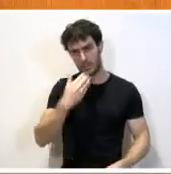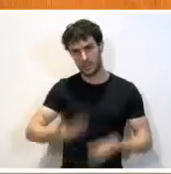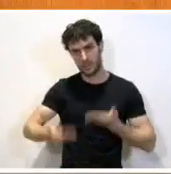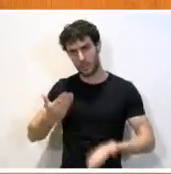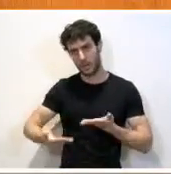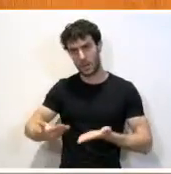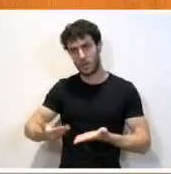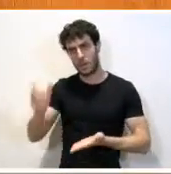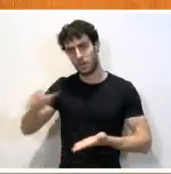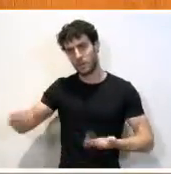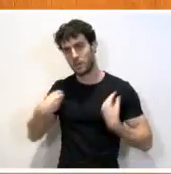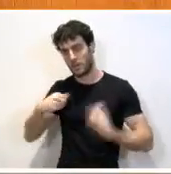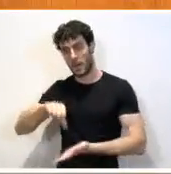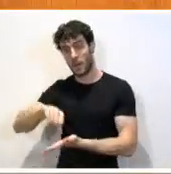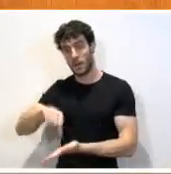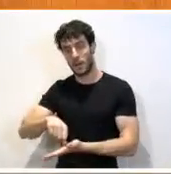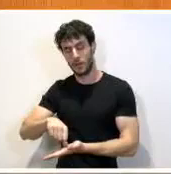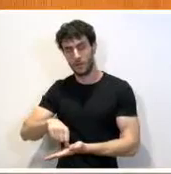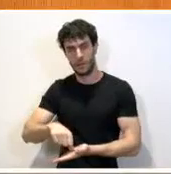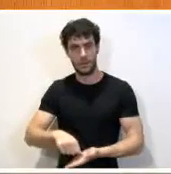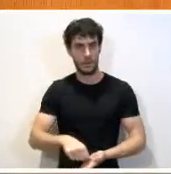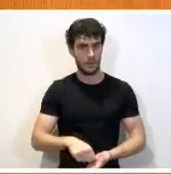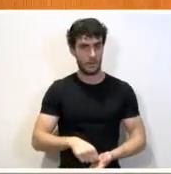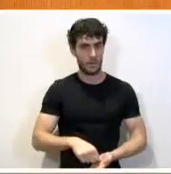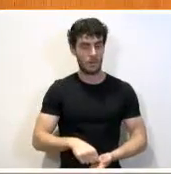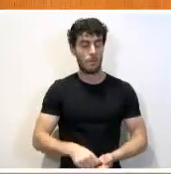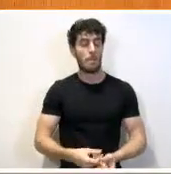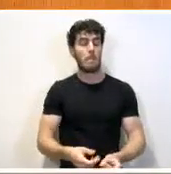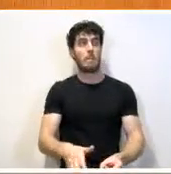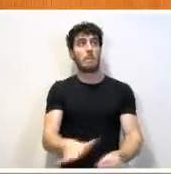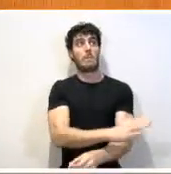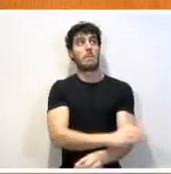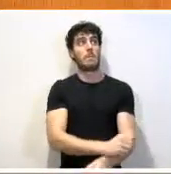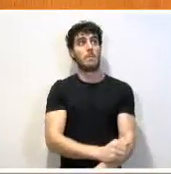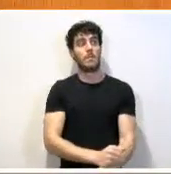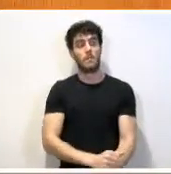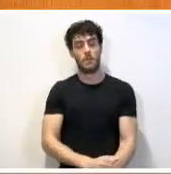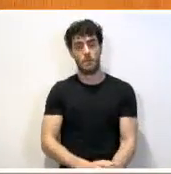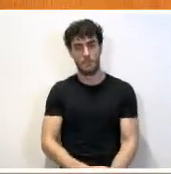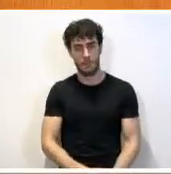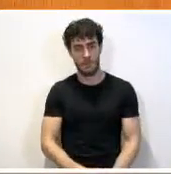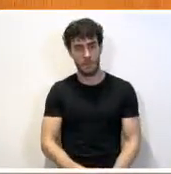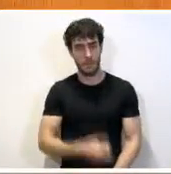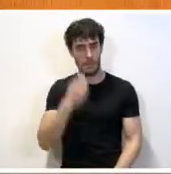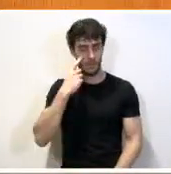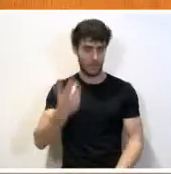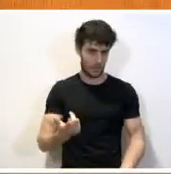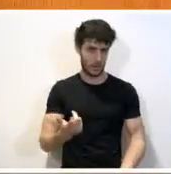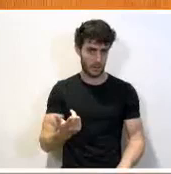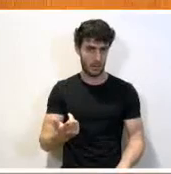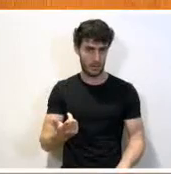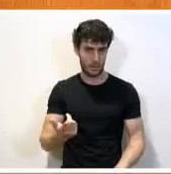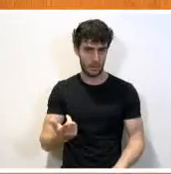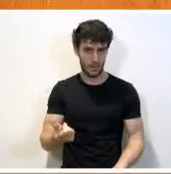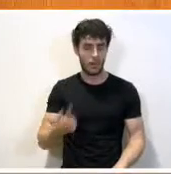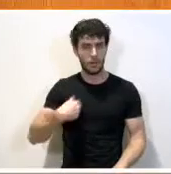habitan, pues haya hecho un parche. Me citaba usted, me van a hacer protagonista de los plenos aun cuando no intervengo yo,